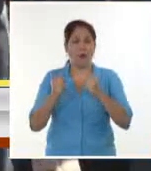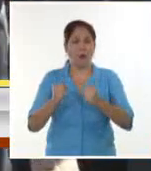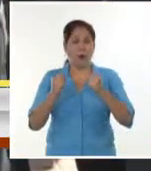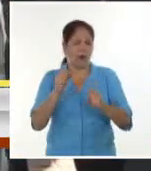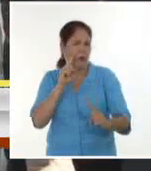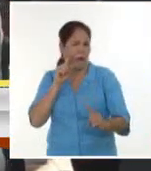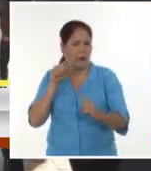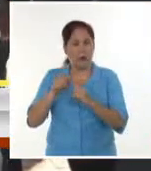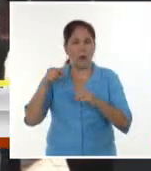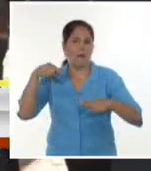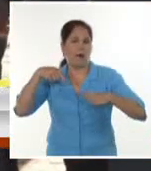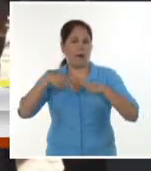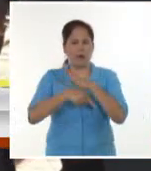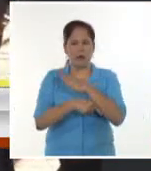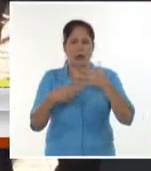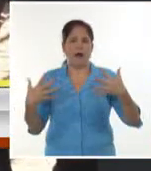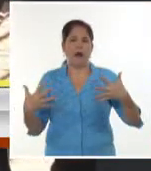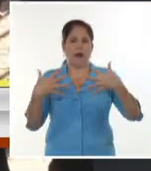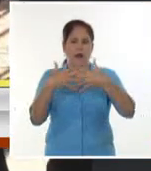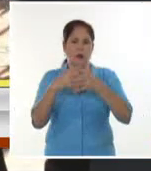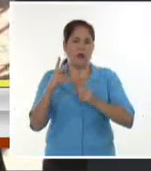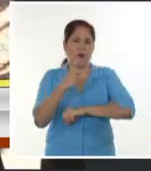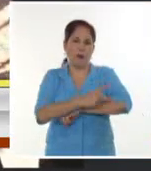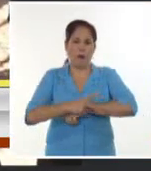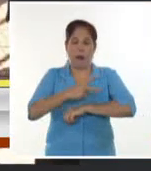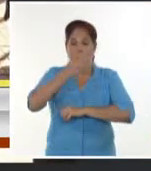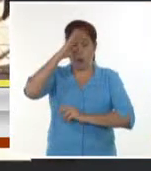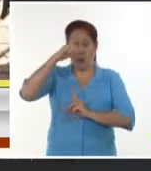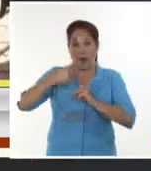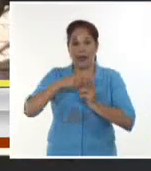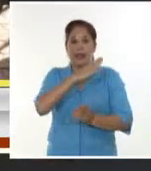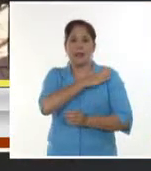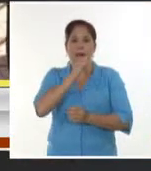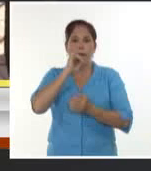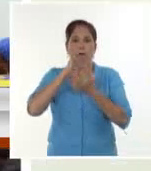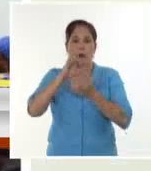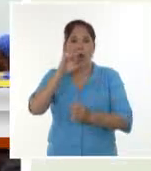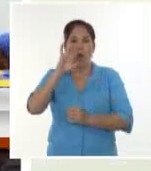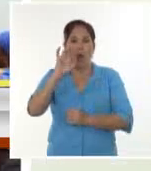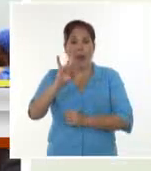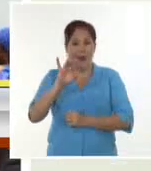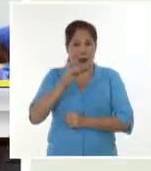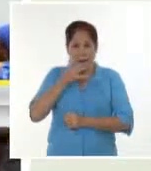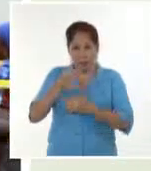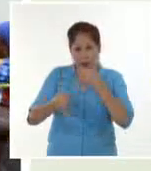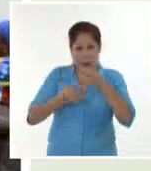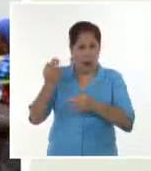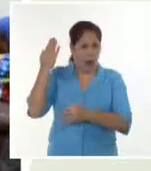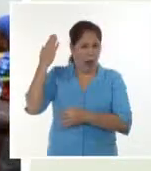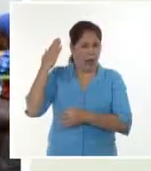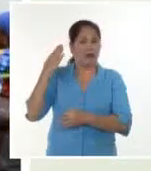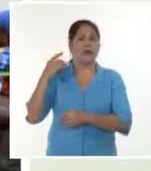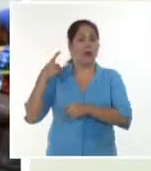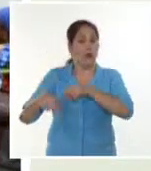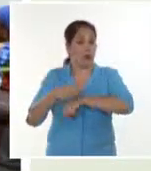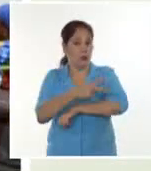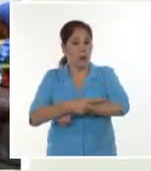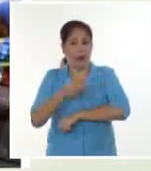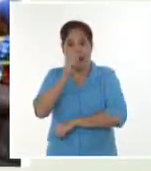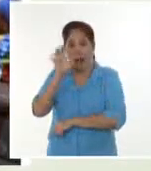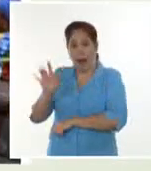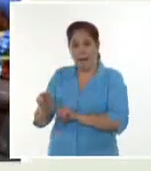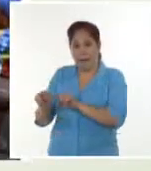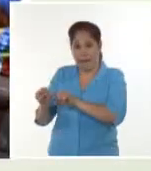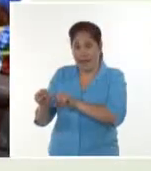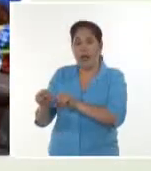es profundizar las relaciones entre ambos países. Recordemos que el vicemandatario cubano estuvo antes en Tanzania y allí, antes de abordar